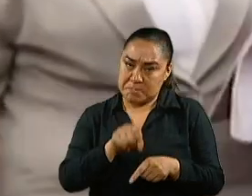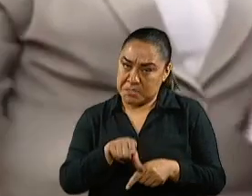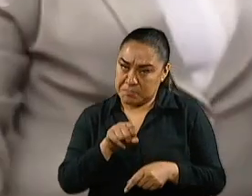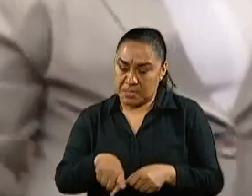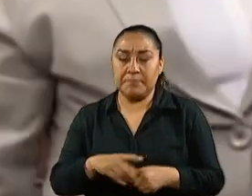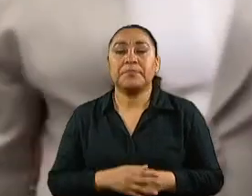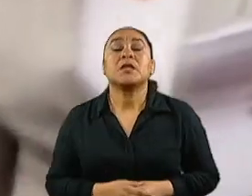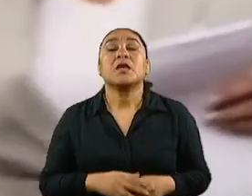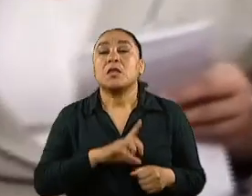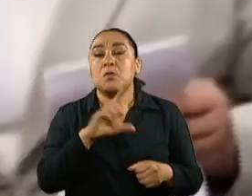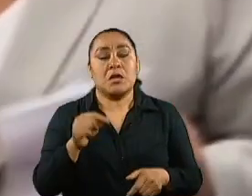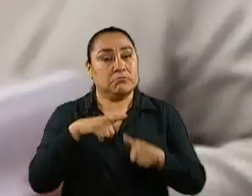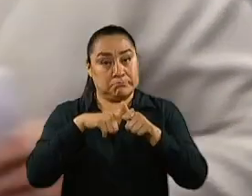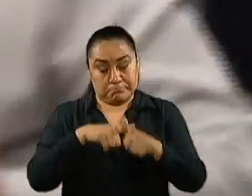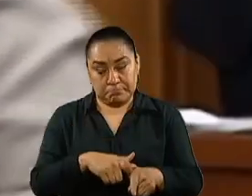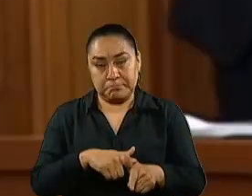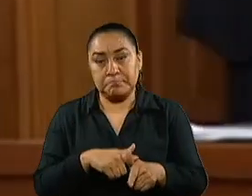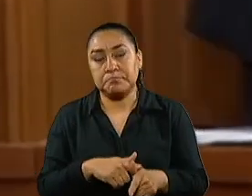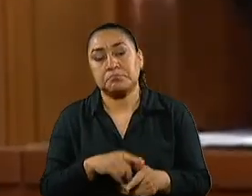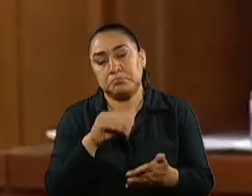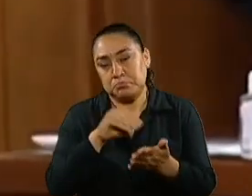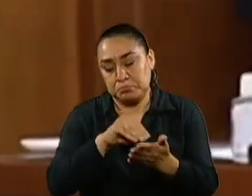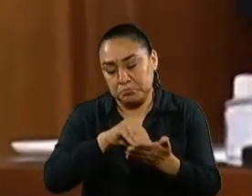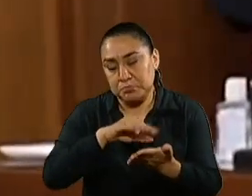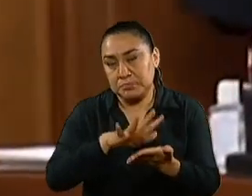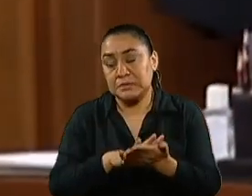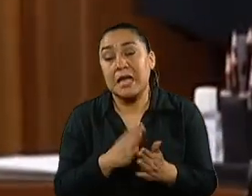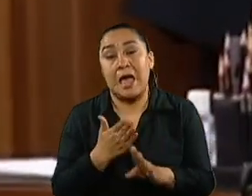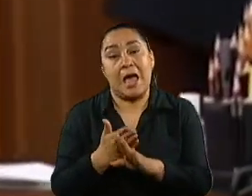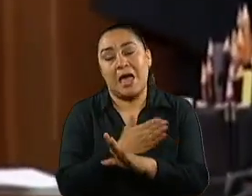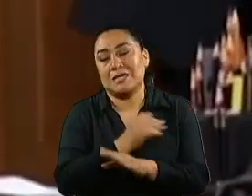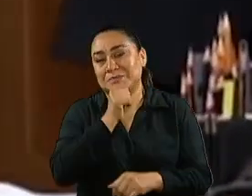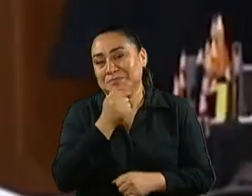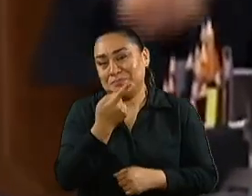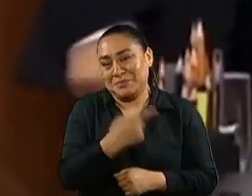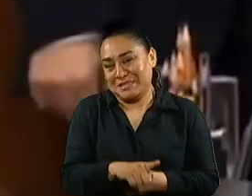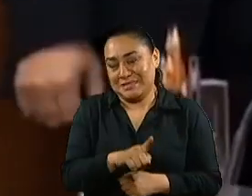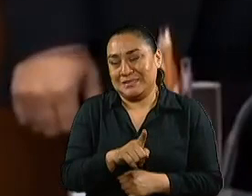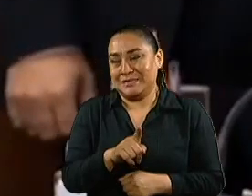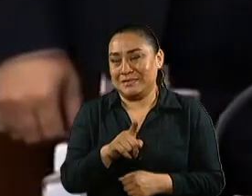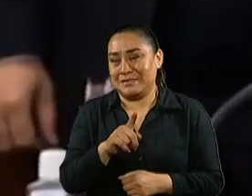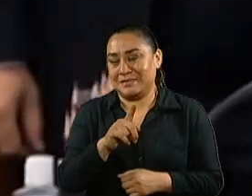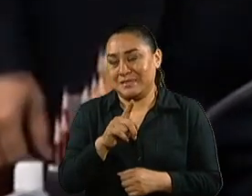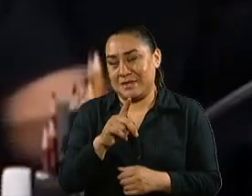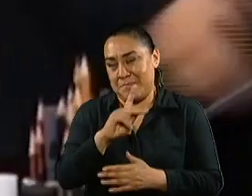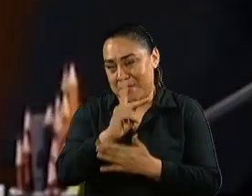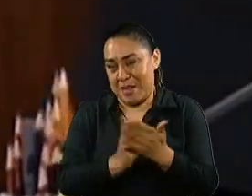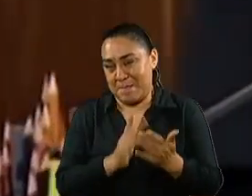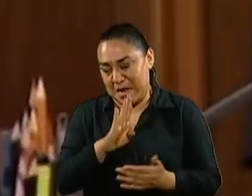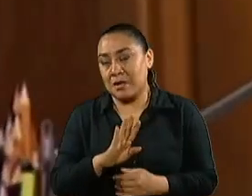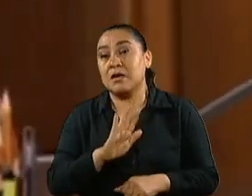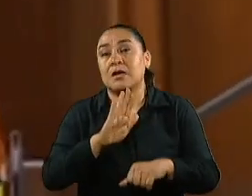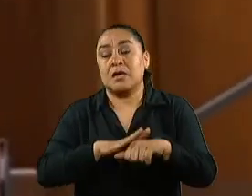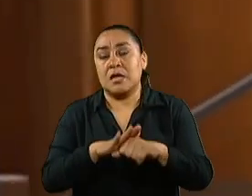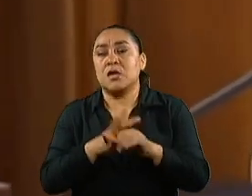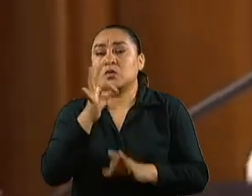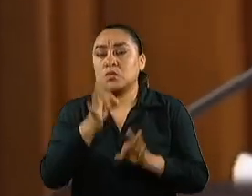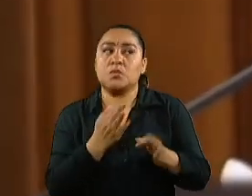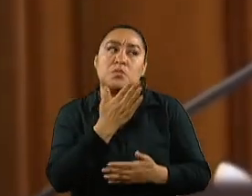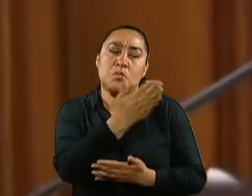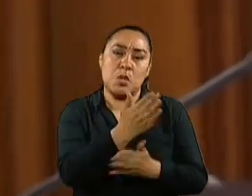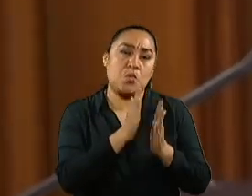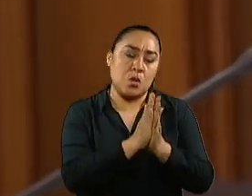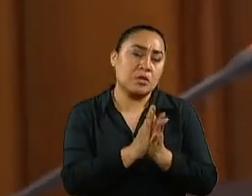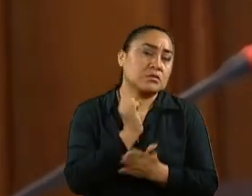de hoy y se rijan las disposiciones vigentes antes de la expedición de dicho decreto Cabe destacar que el ministro solicita al congreso